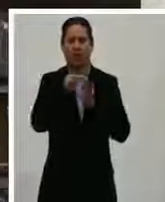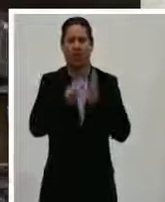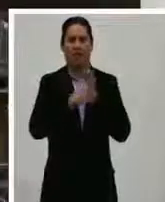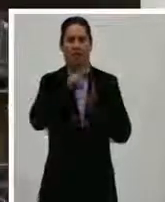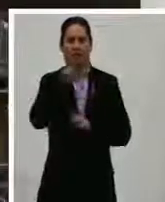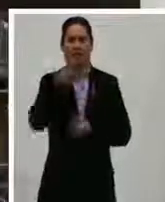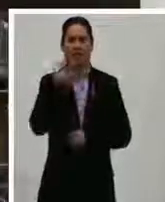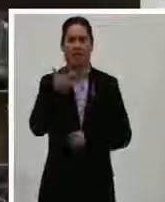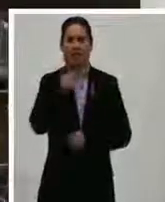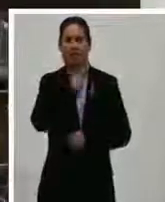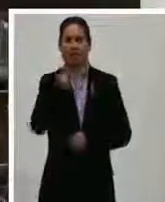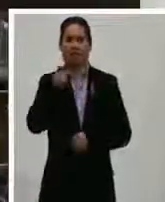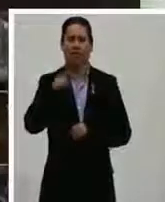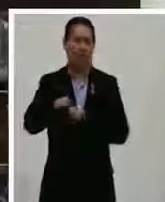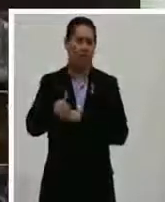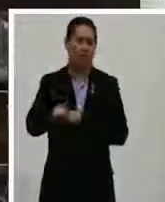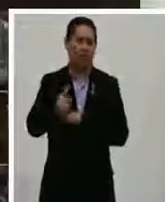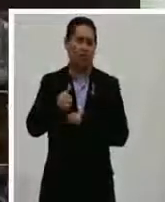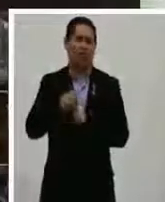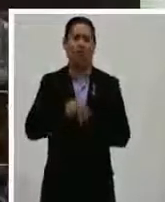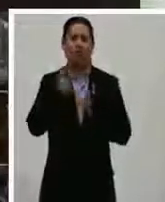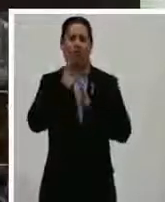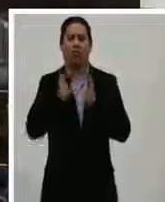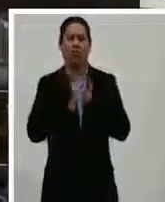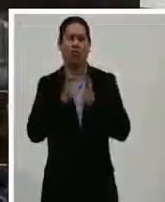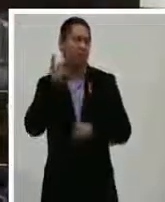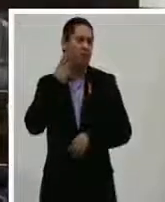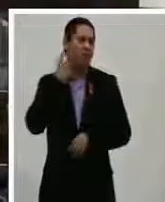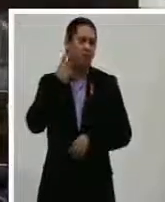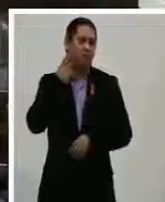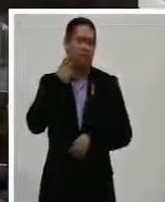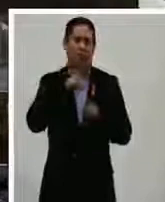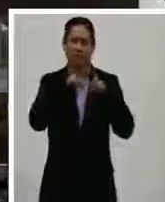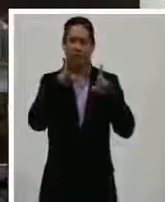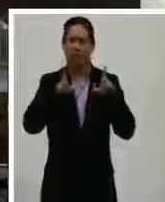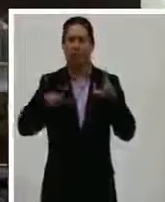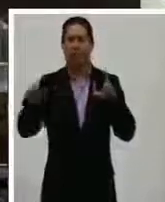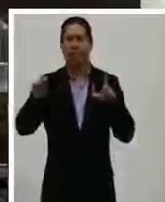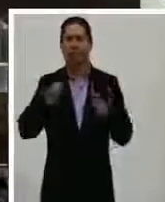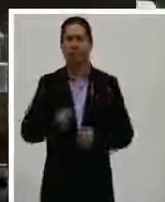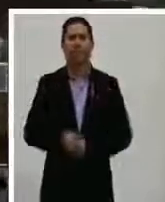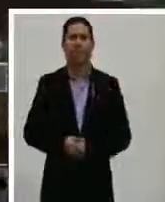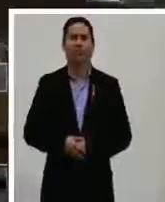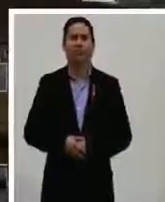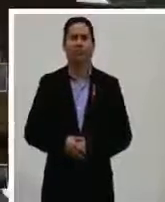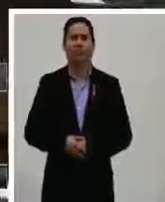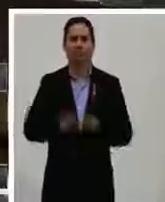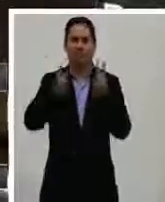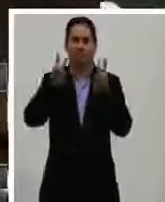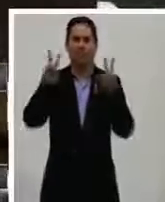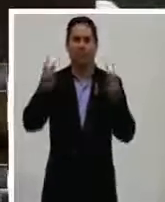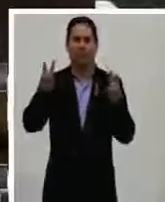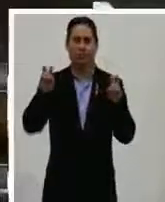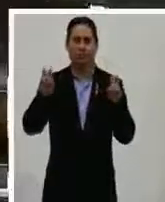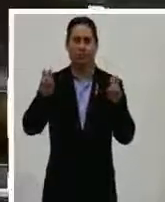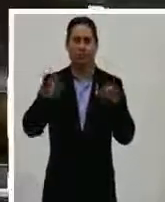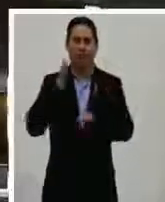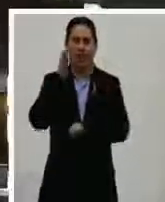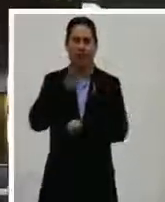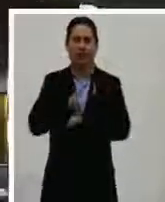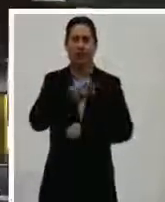108 y 111 de la constitución política de los estados unidos mexicanos en materia de